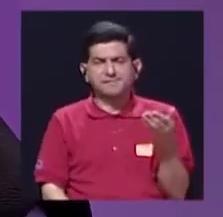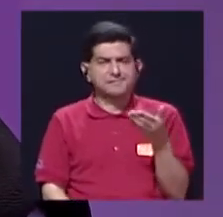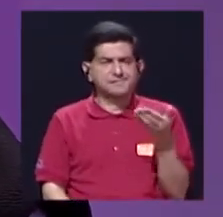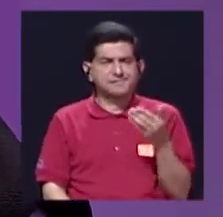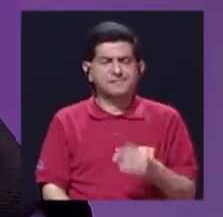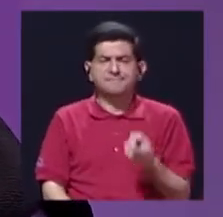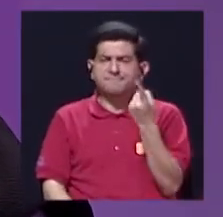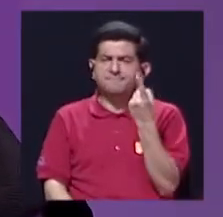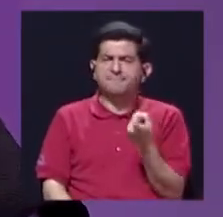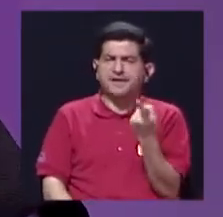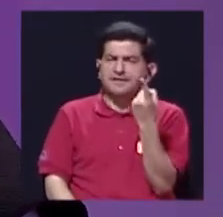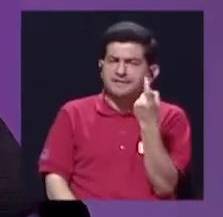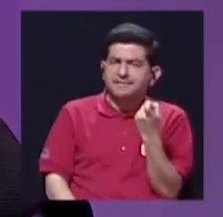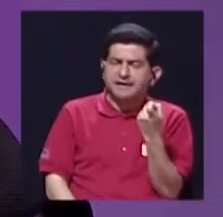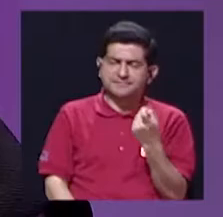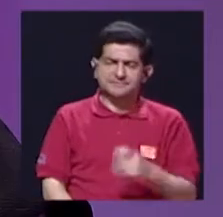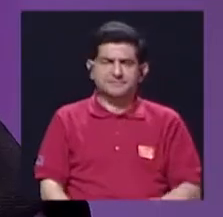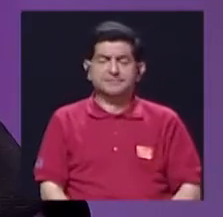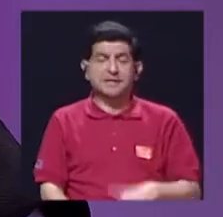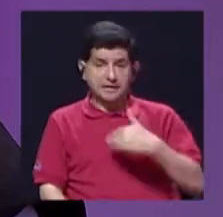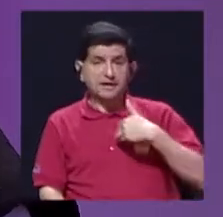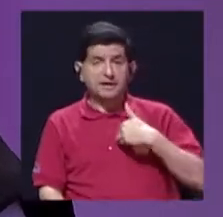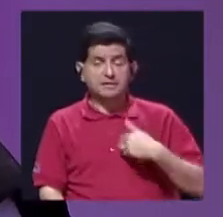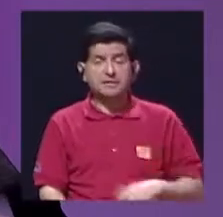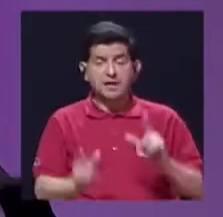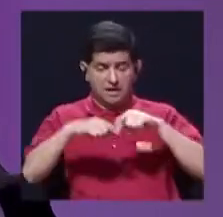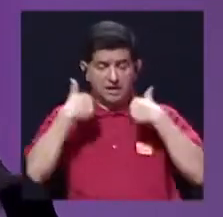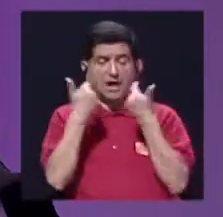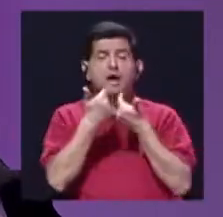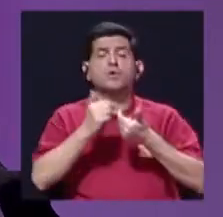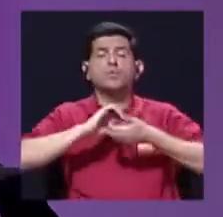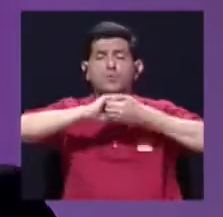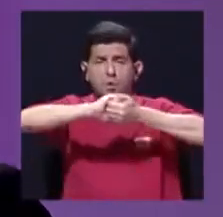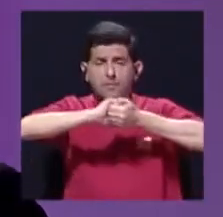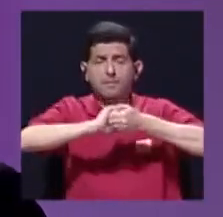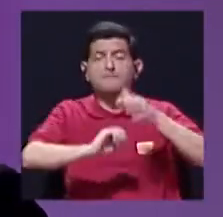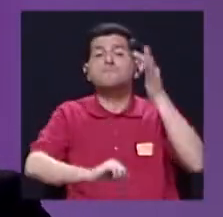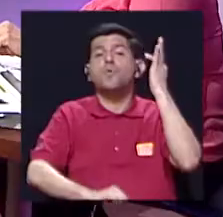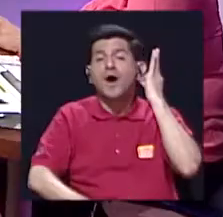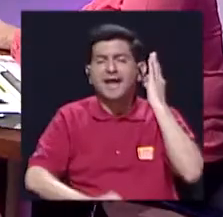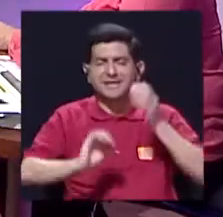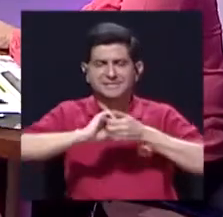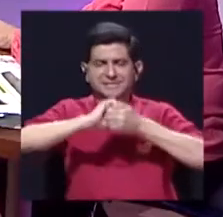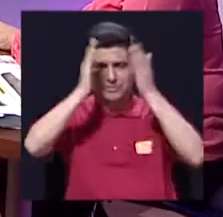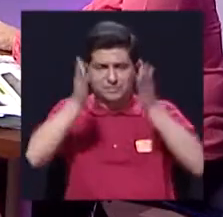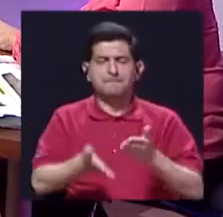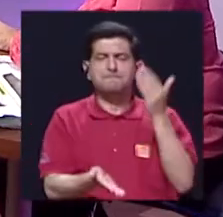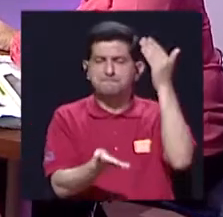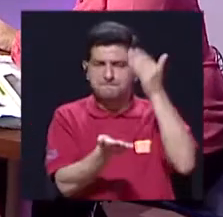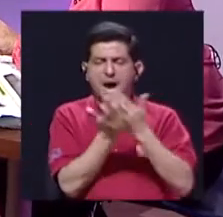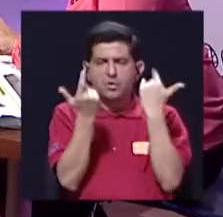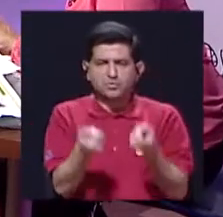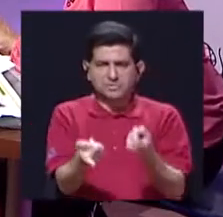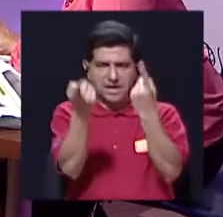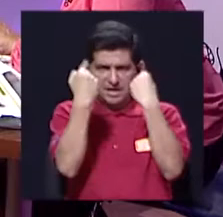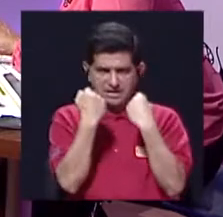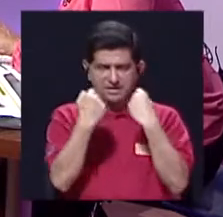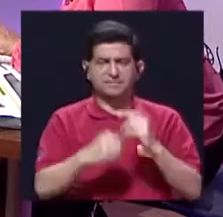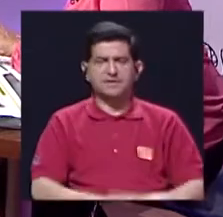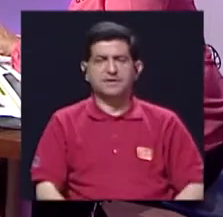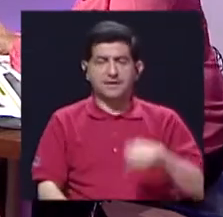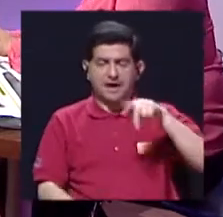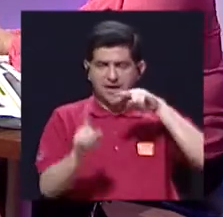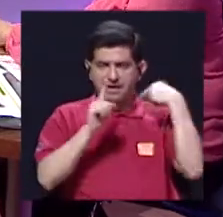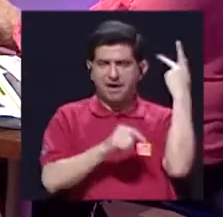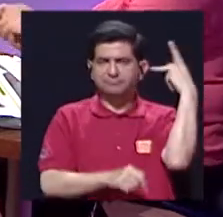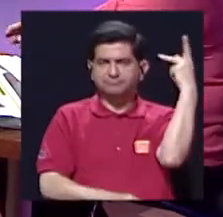esa falta no lo la tiene el movimiento cooperativo, la tenemos las mujeres cooperativistas. Bien, vamos a hacer una pausa y regresamos en un momento en